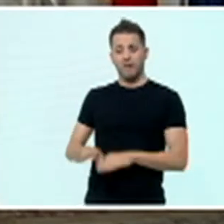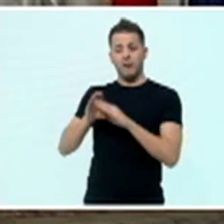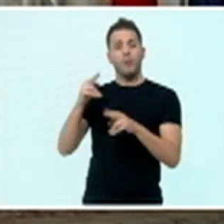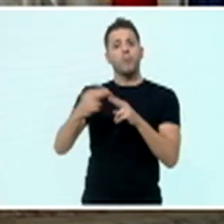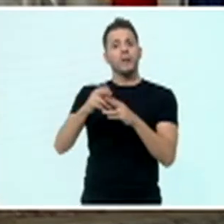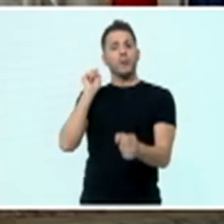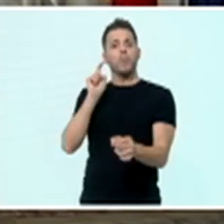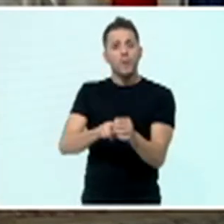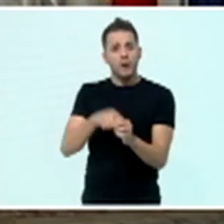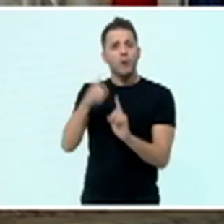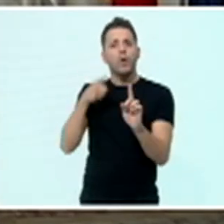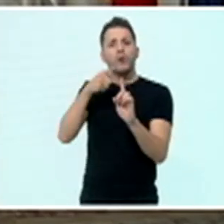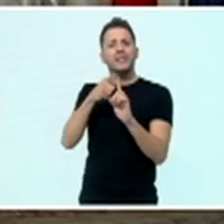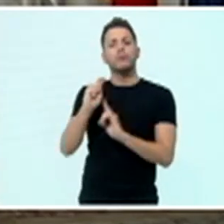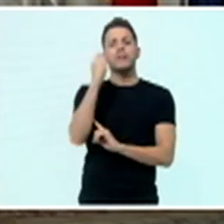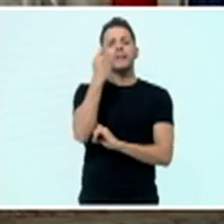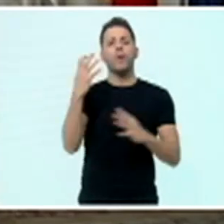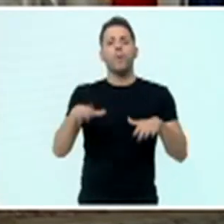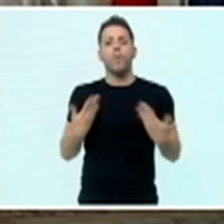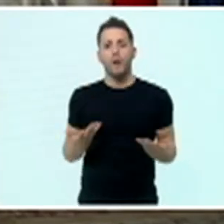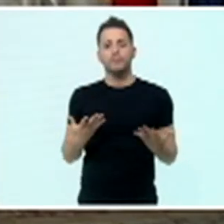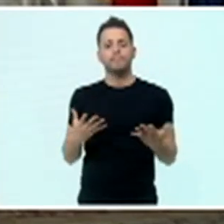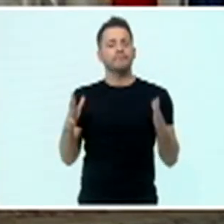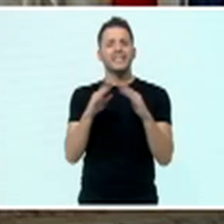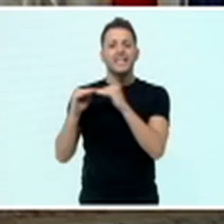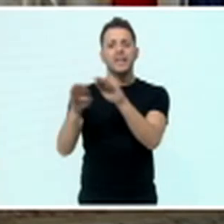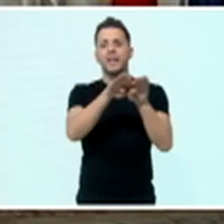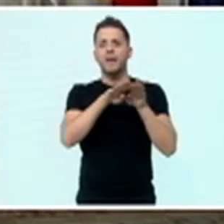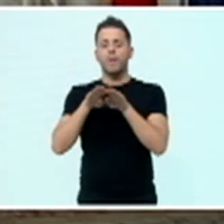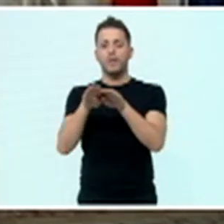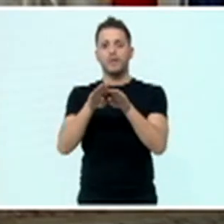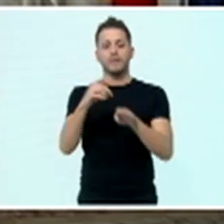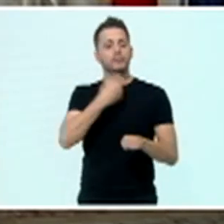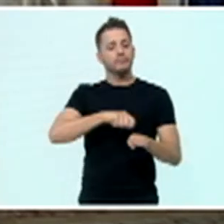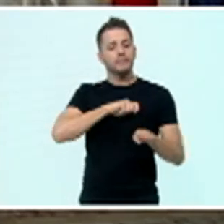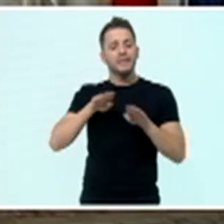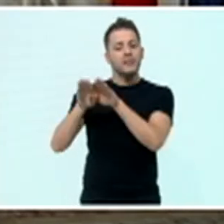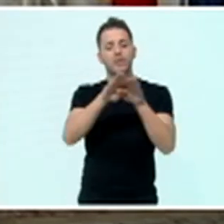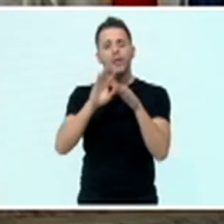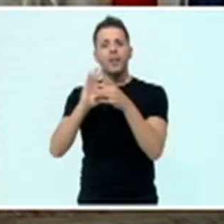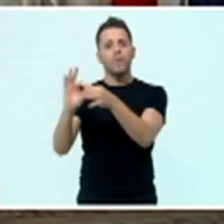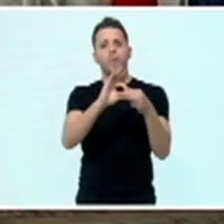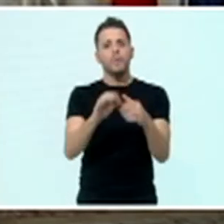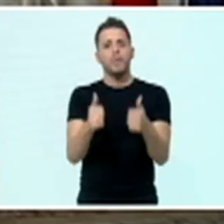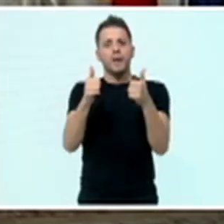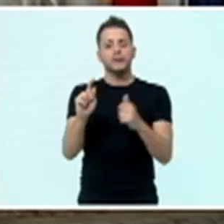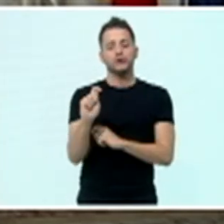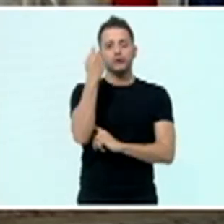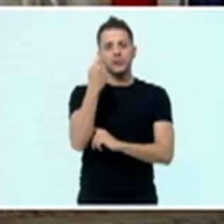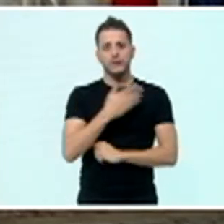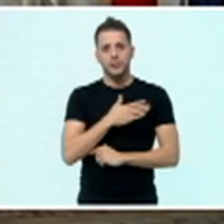ansia de igualdad, el deseo de una España más igual, más cohesionada. Esta tierra